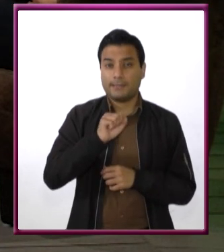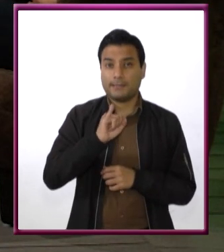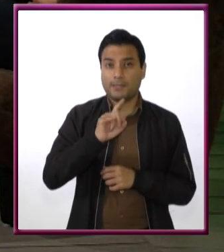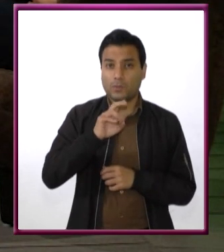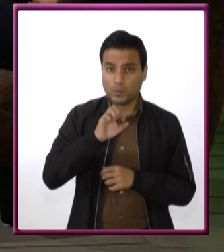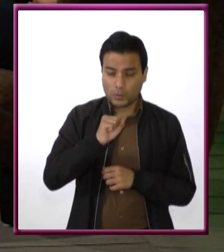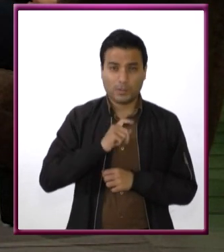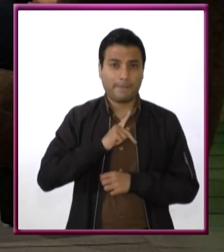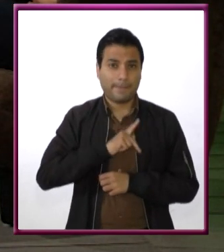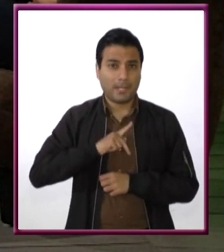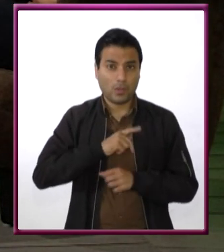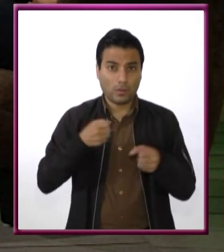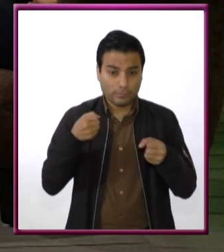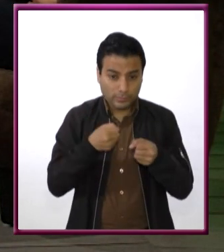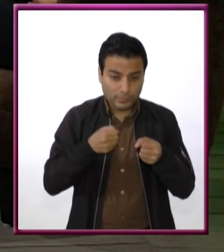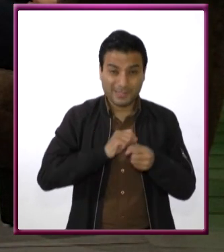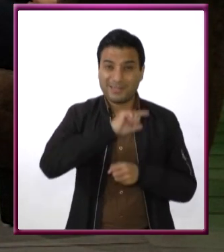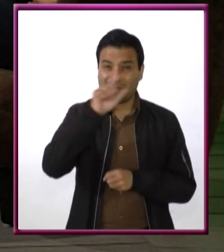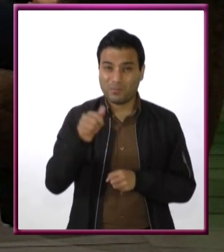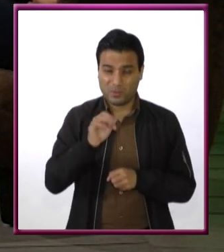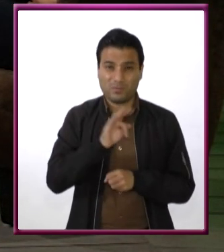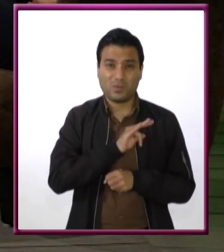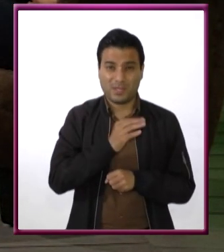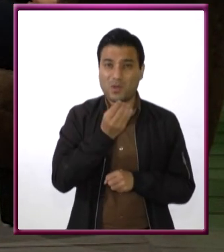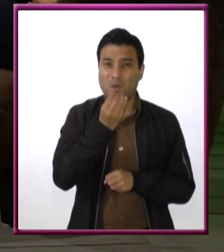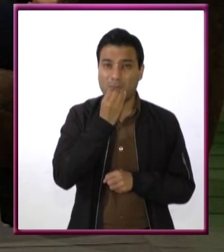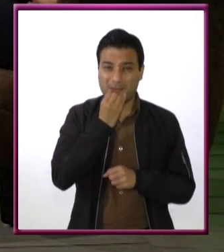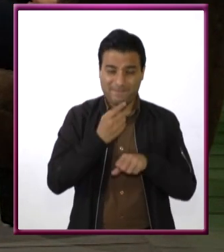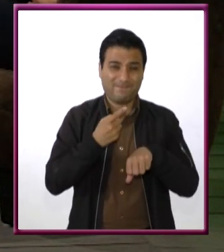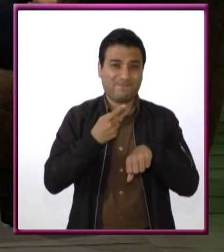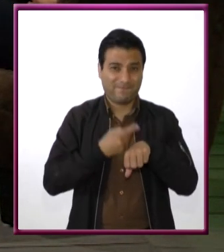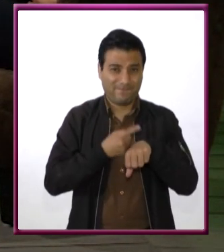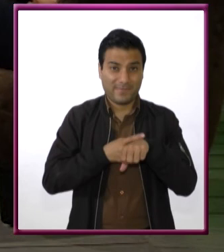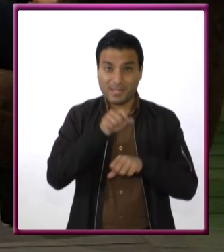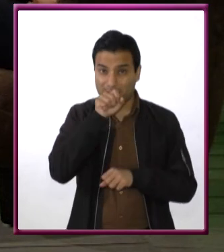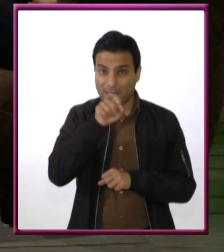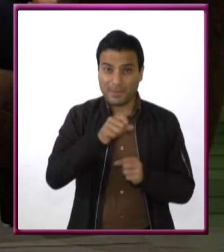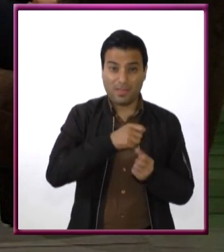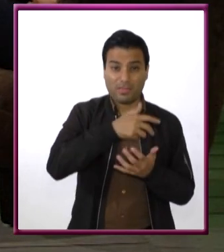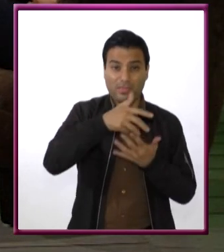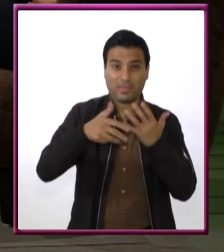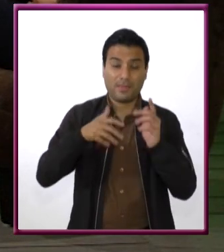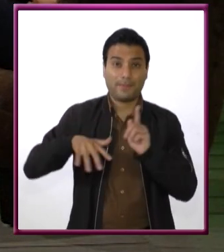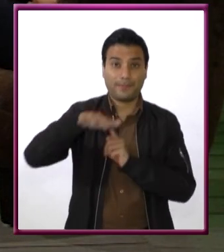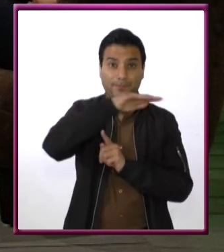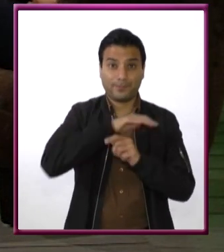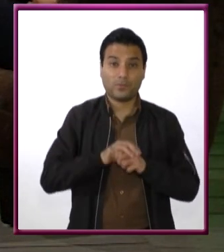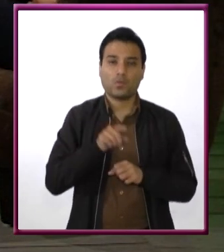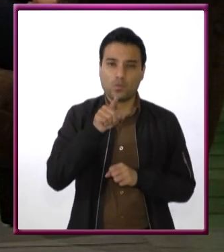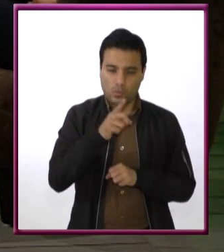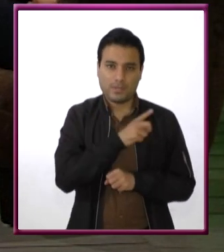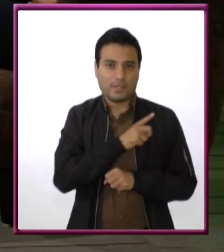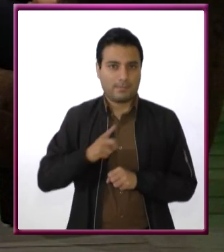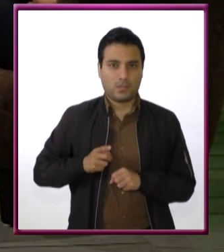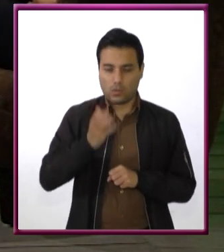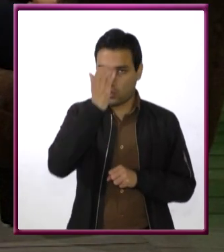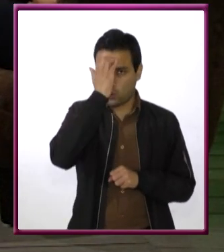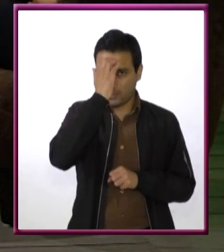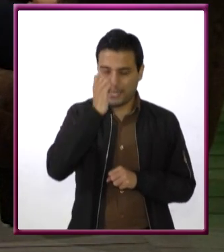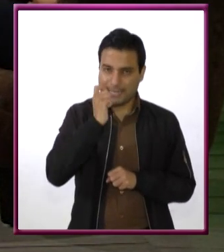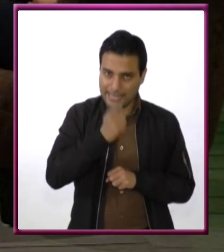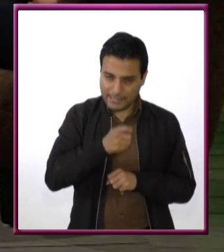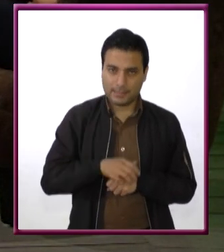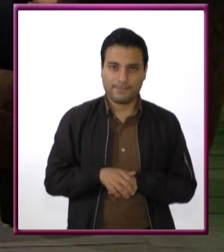en la alimentación, también en la salud de las personas, por supuesto en el medio ambiente. Identificar estas fuentes y comprender su impacto